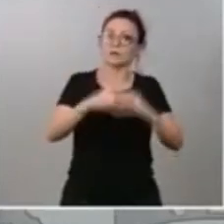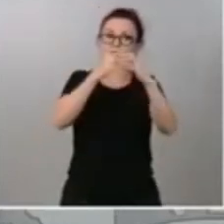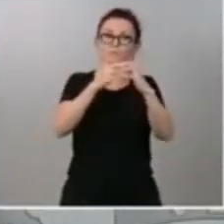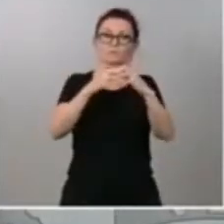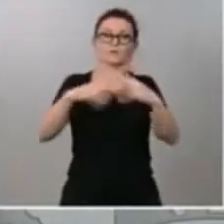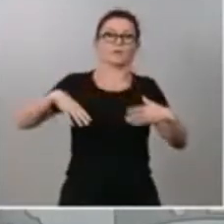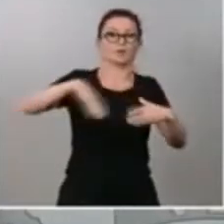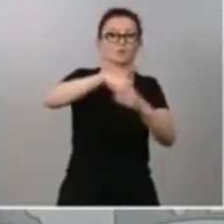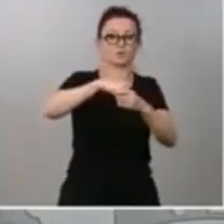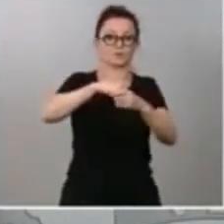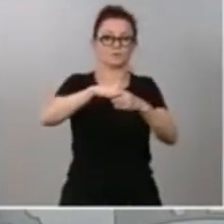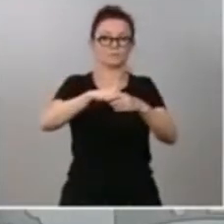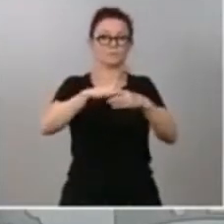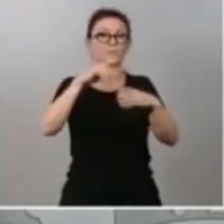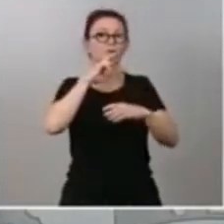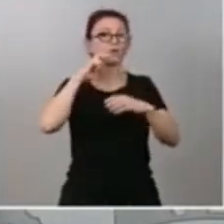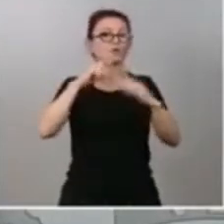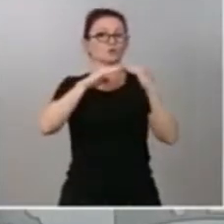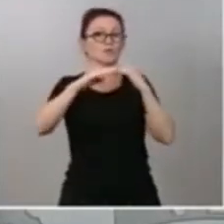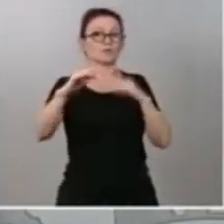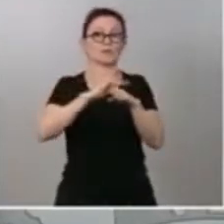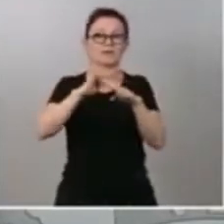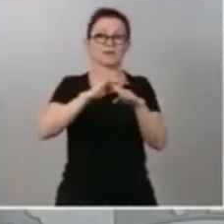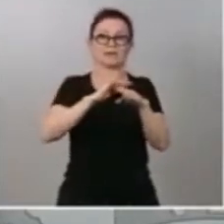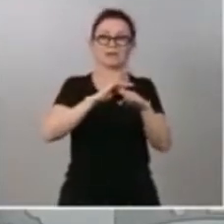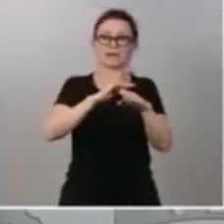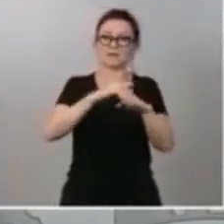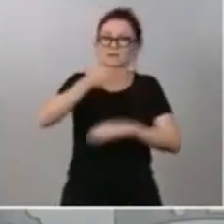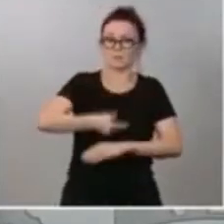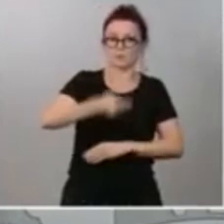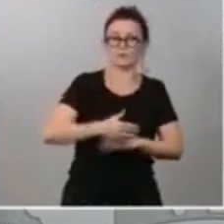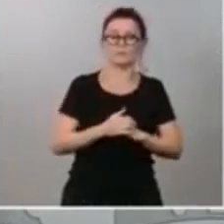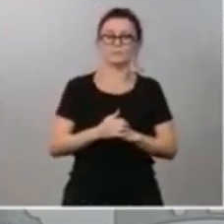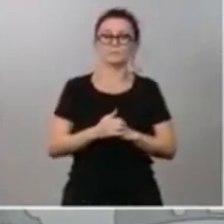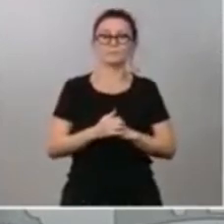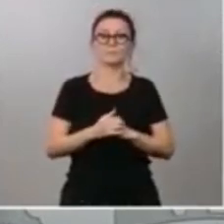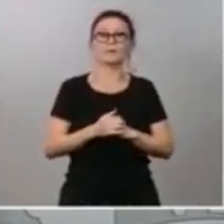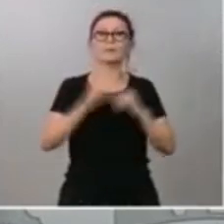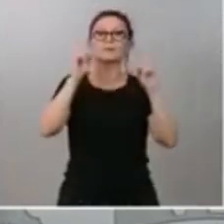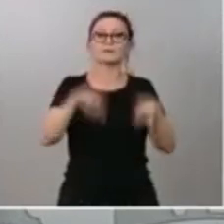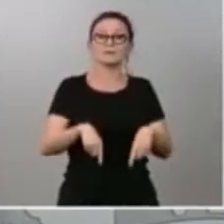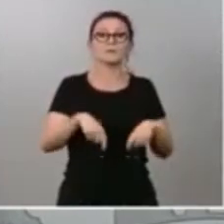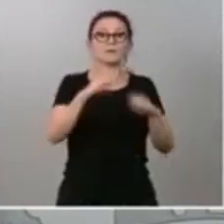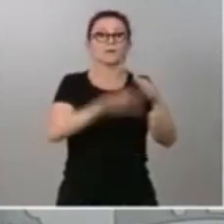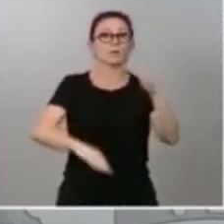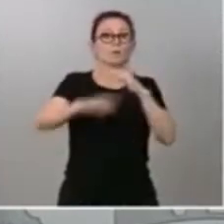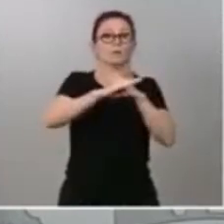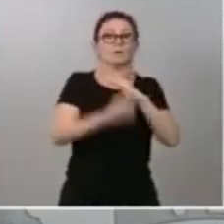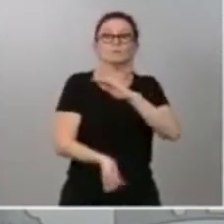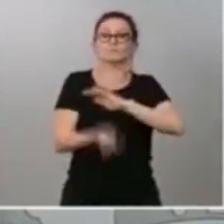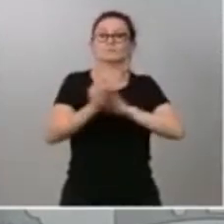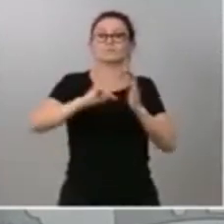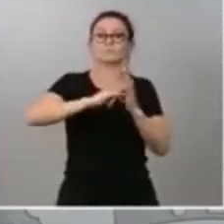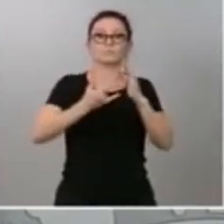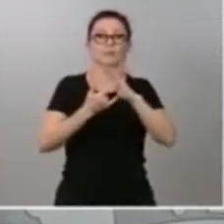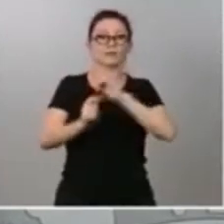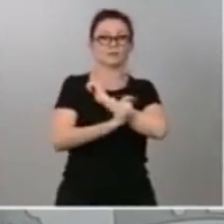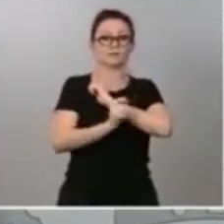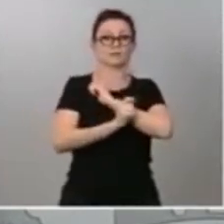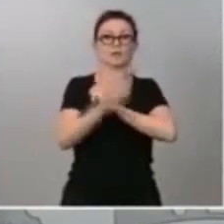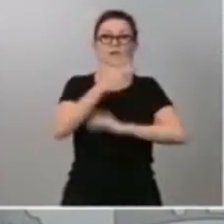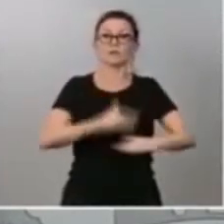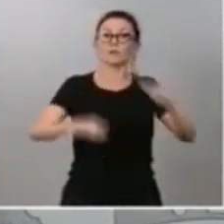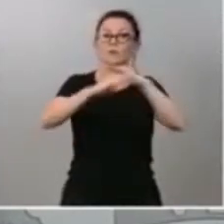sostenible. En séptimo lugar, en el terreno de la igualdad, elaboraremos un plan estratégico de igualdad de oportunidades 2020-2022